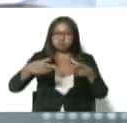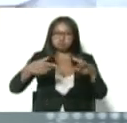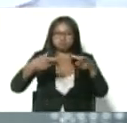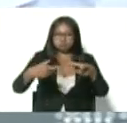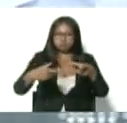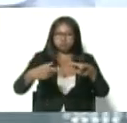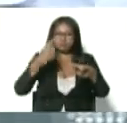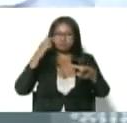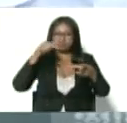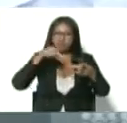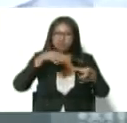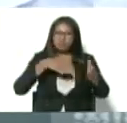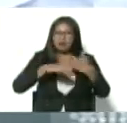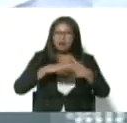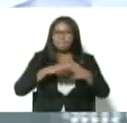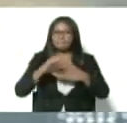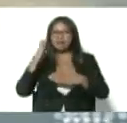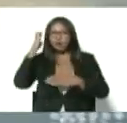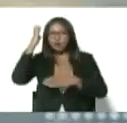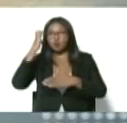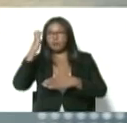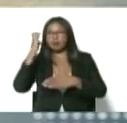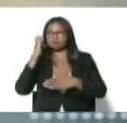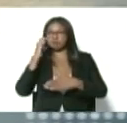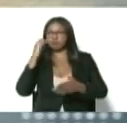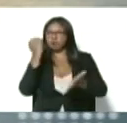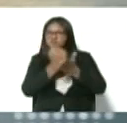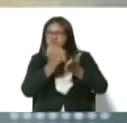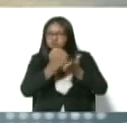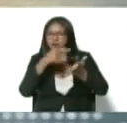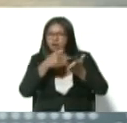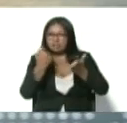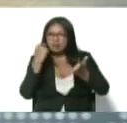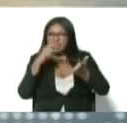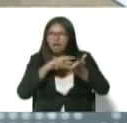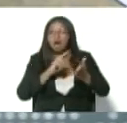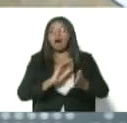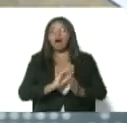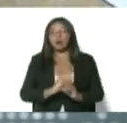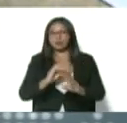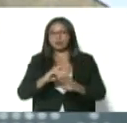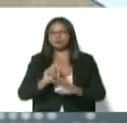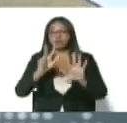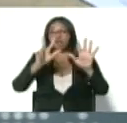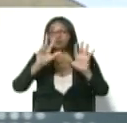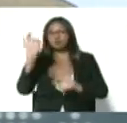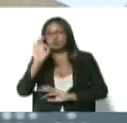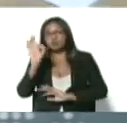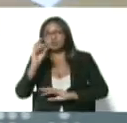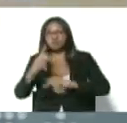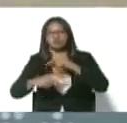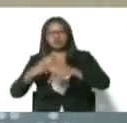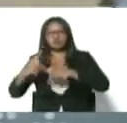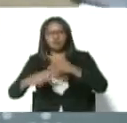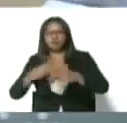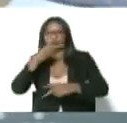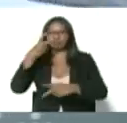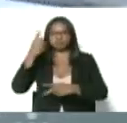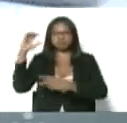señalan que iban para europa el 8% de la droga que produce colombia